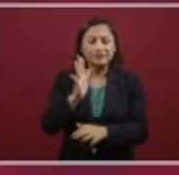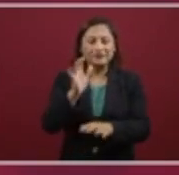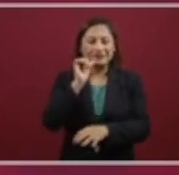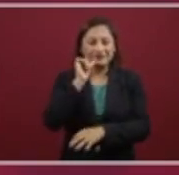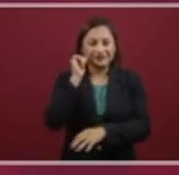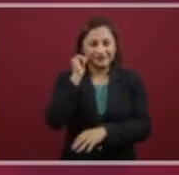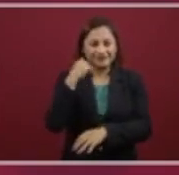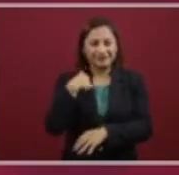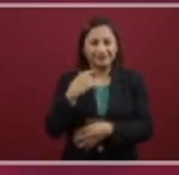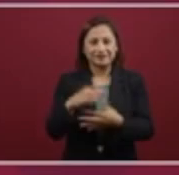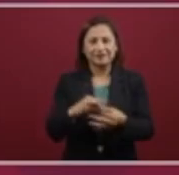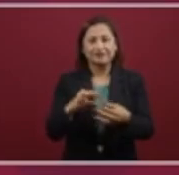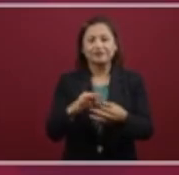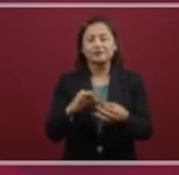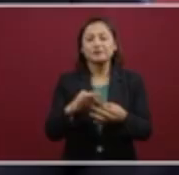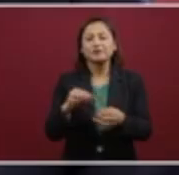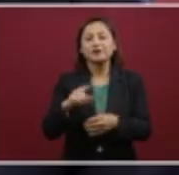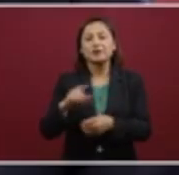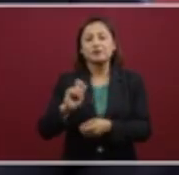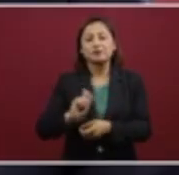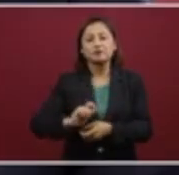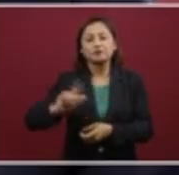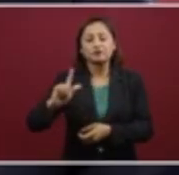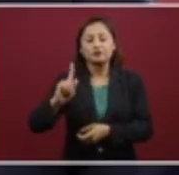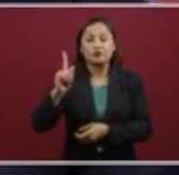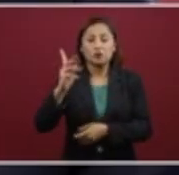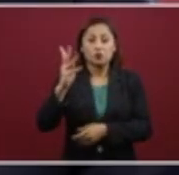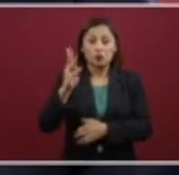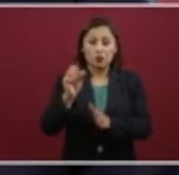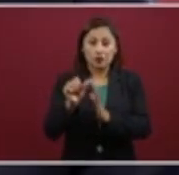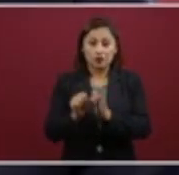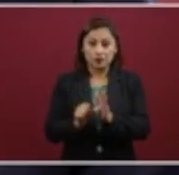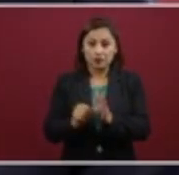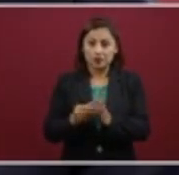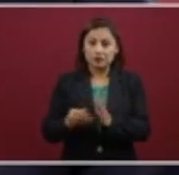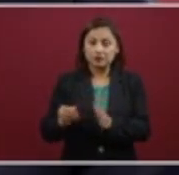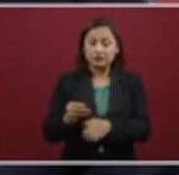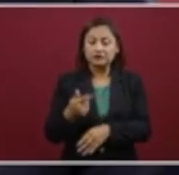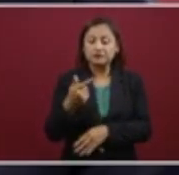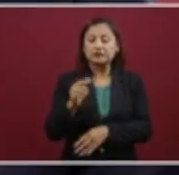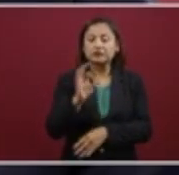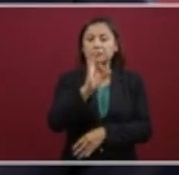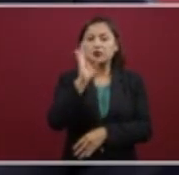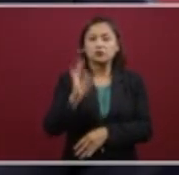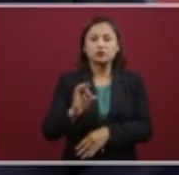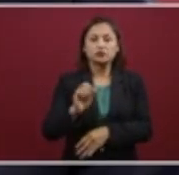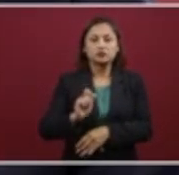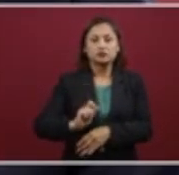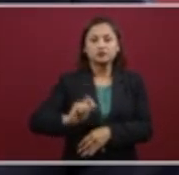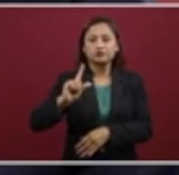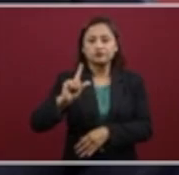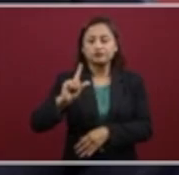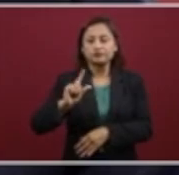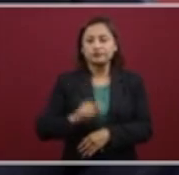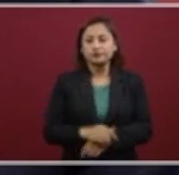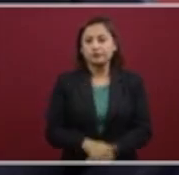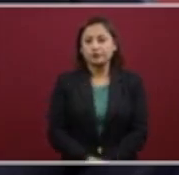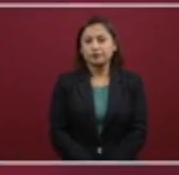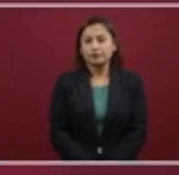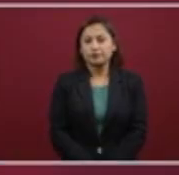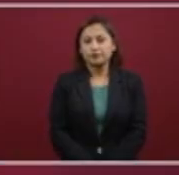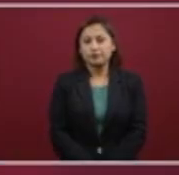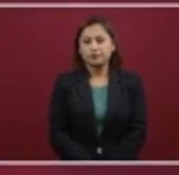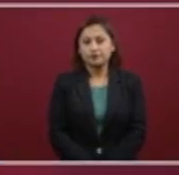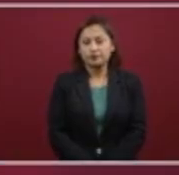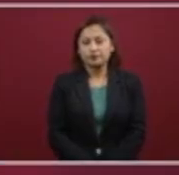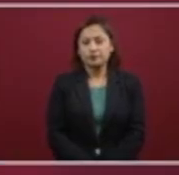aumento en la inversión extranjera directa en 4 meses, 7%, aumento de